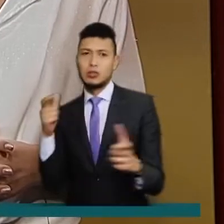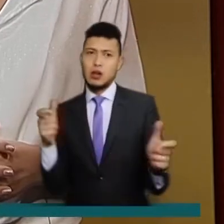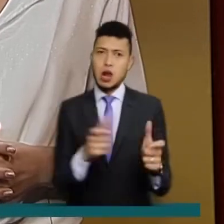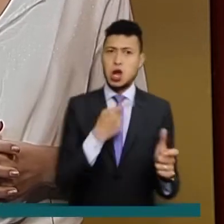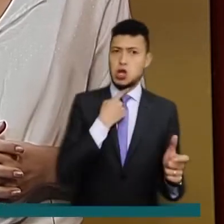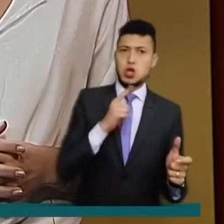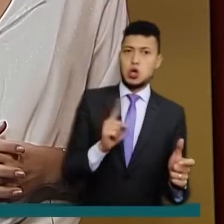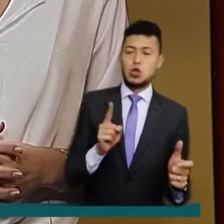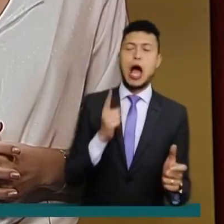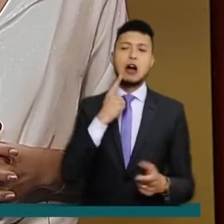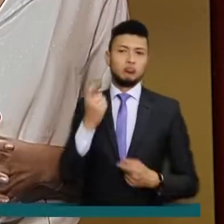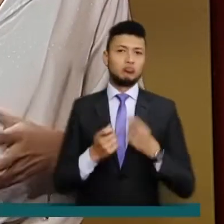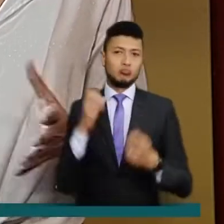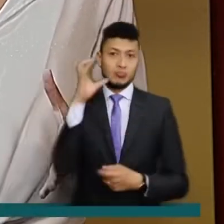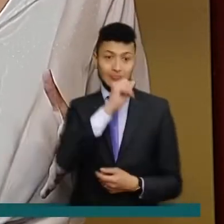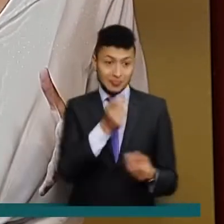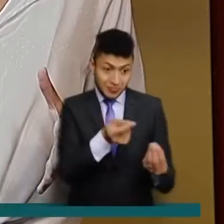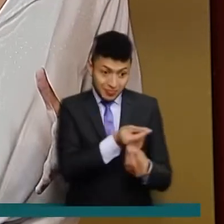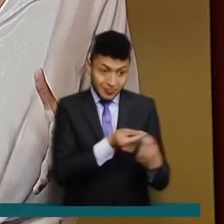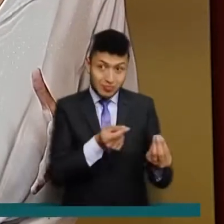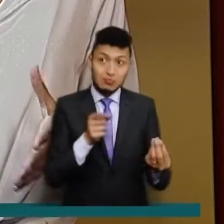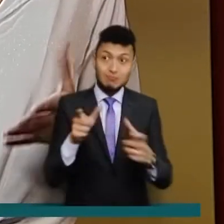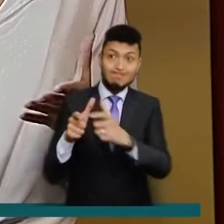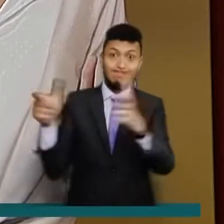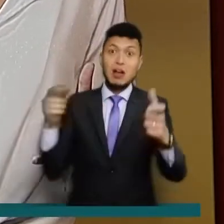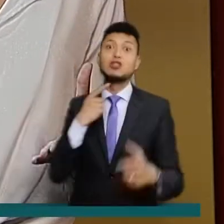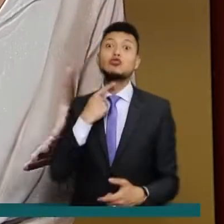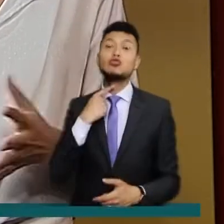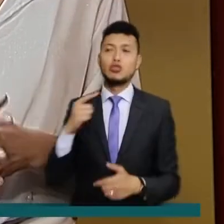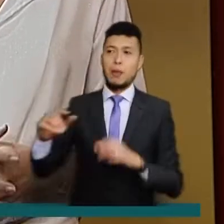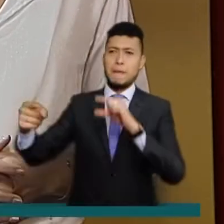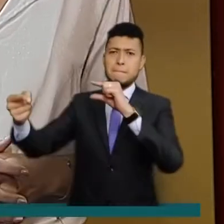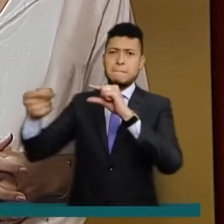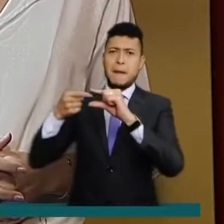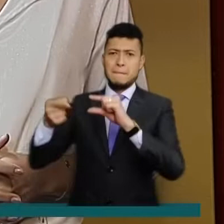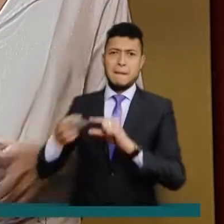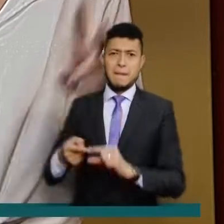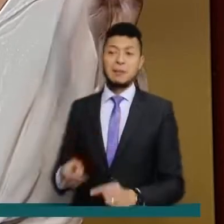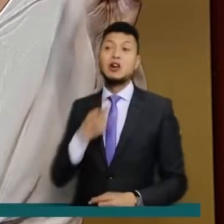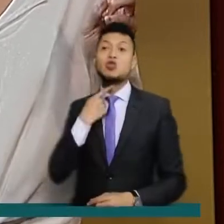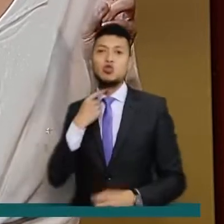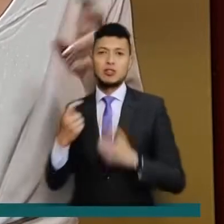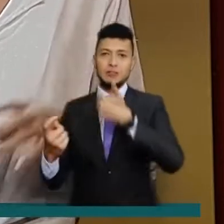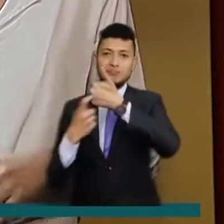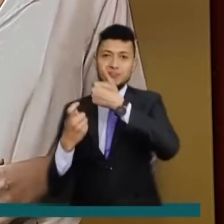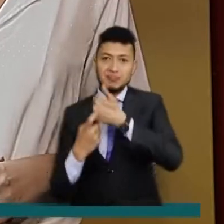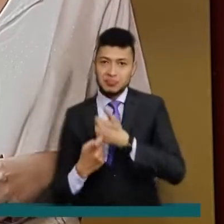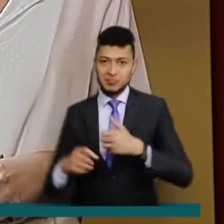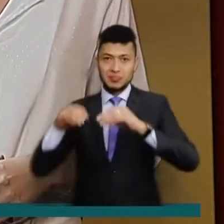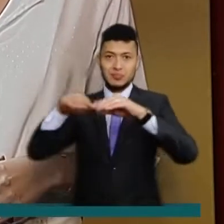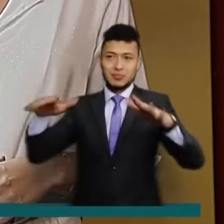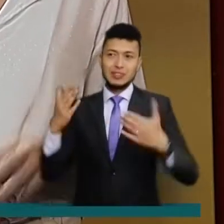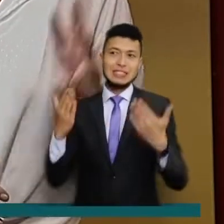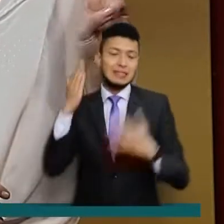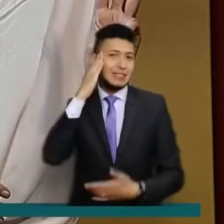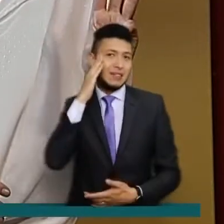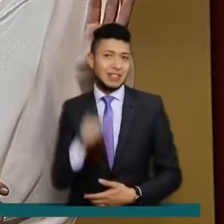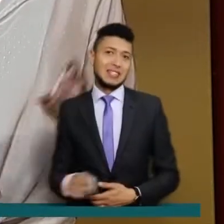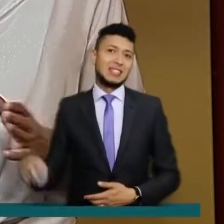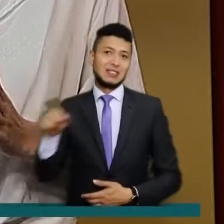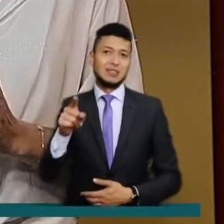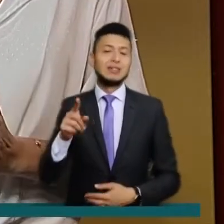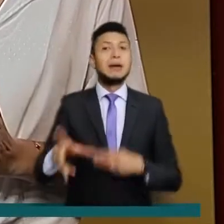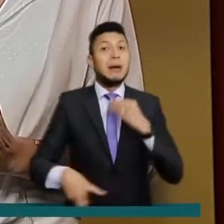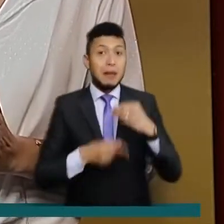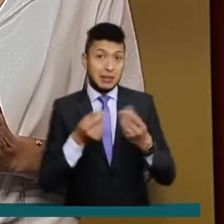y qué no en el emprendimiento. Si algún diseño gustó, podrán saberlo a través de los comentarios y los me gusta de las publicaciones. Y